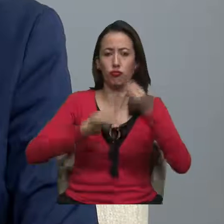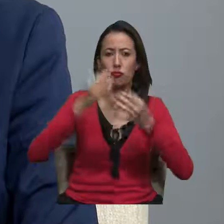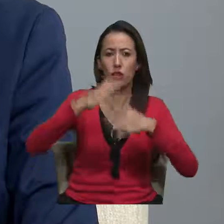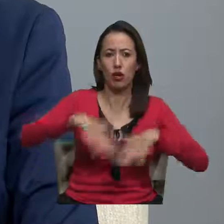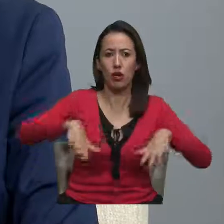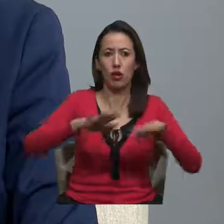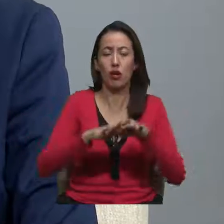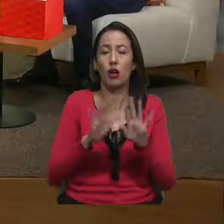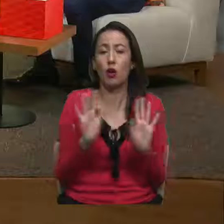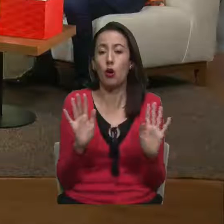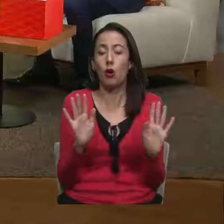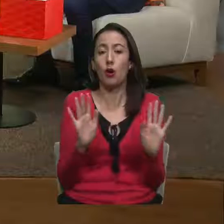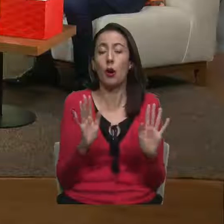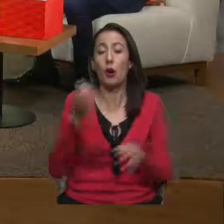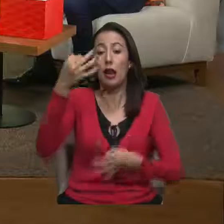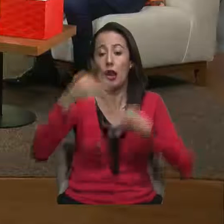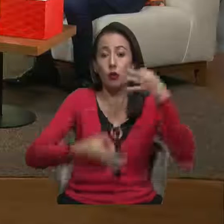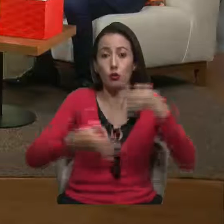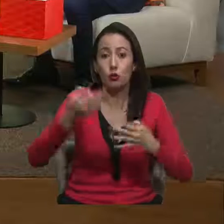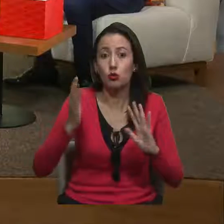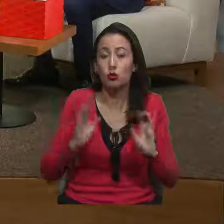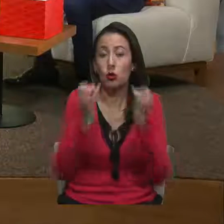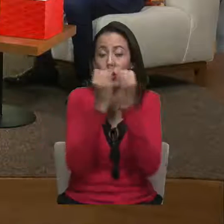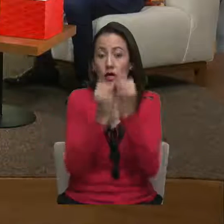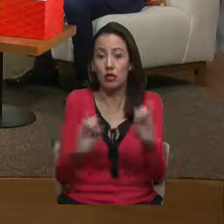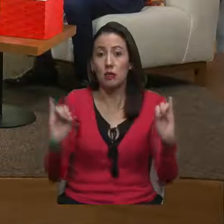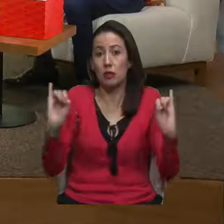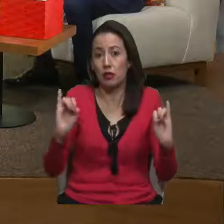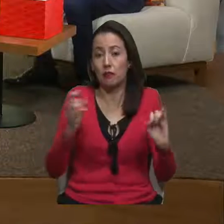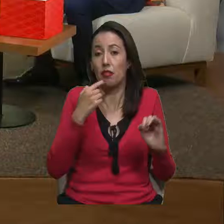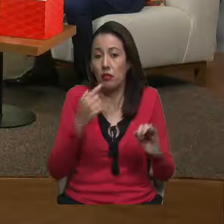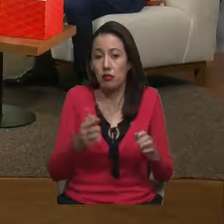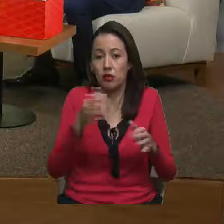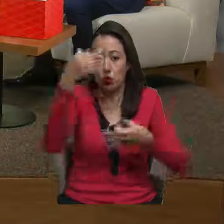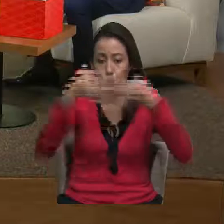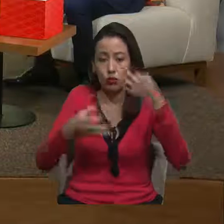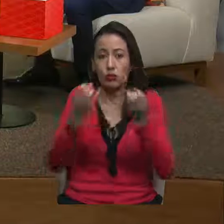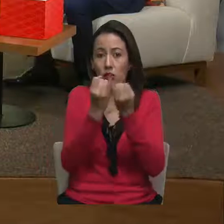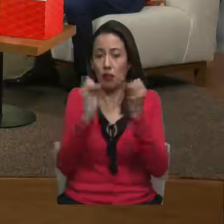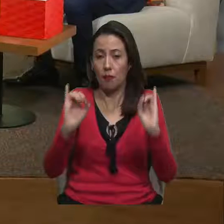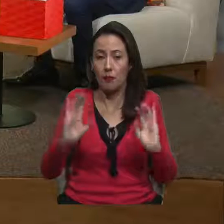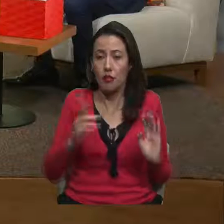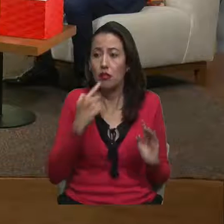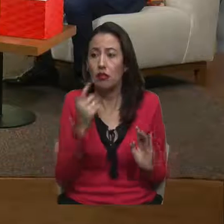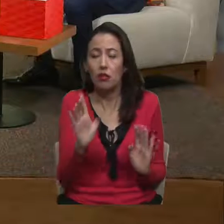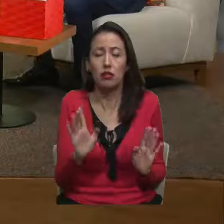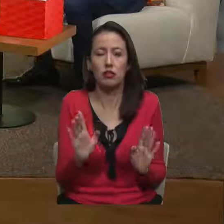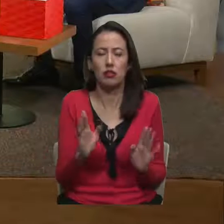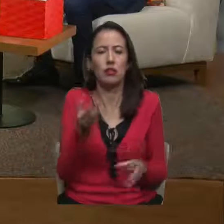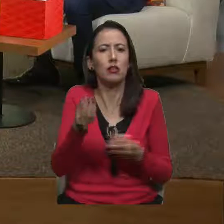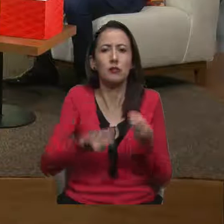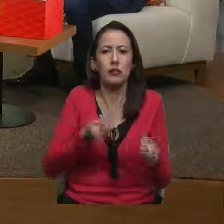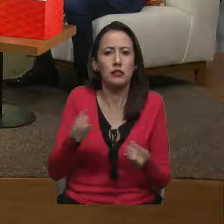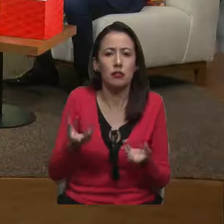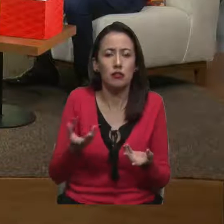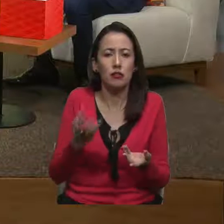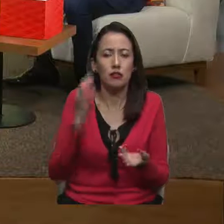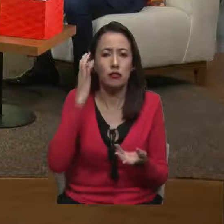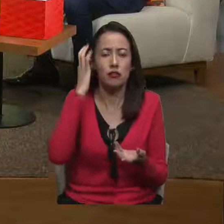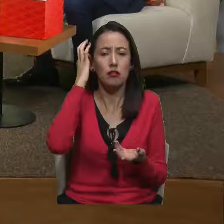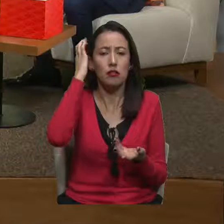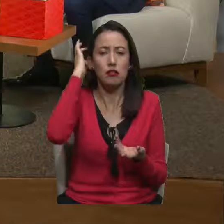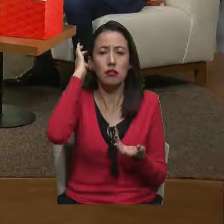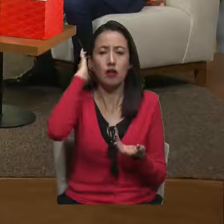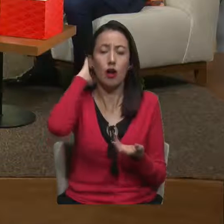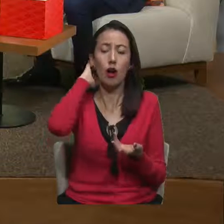pero se supone que son controlar es una instancia autónoma independiente de los del resto de funciones de la